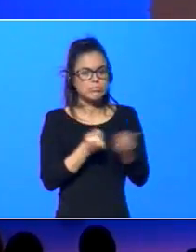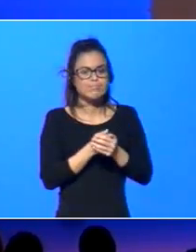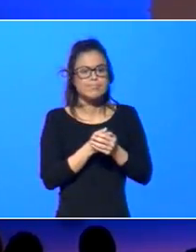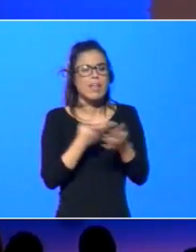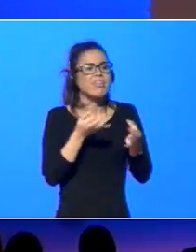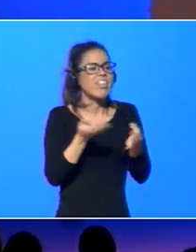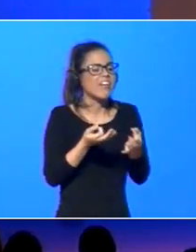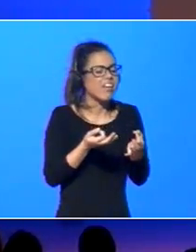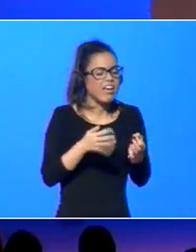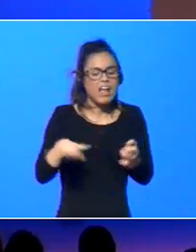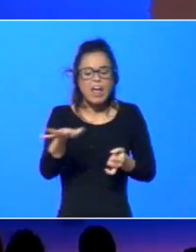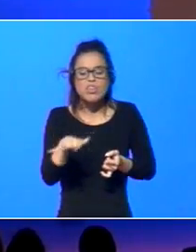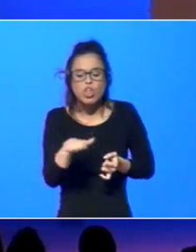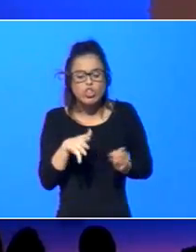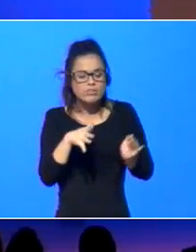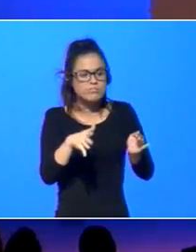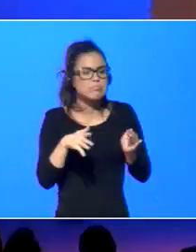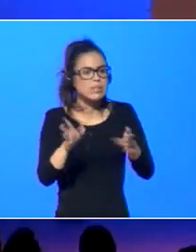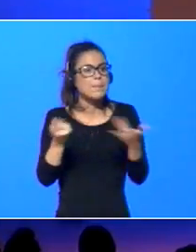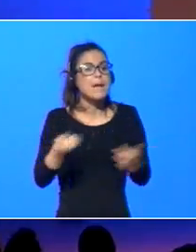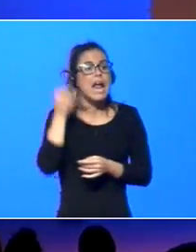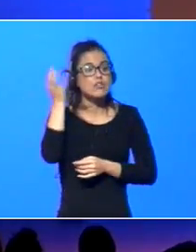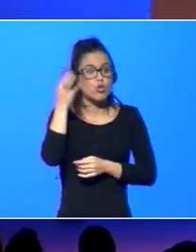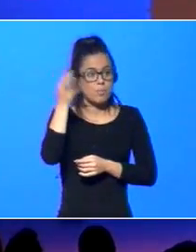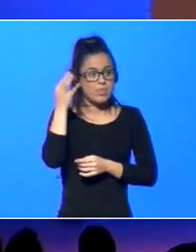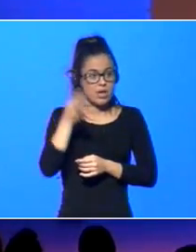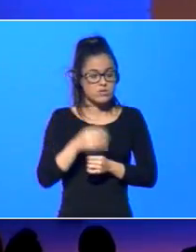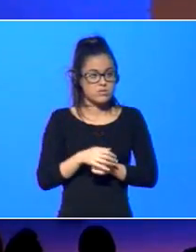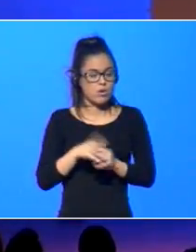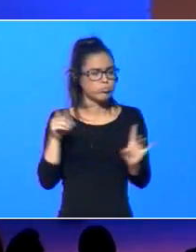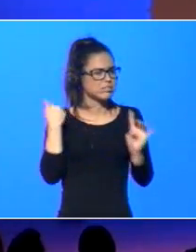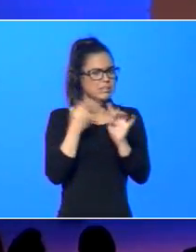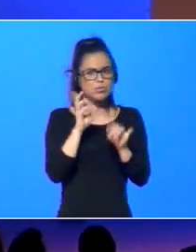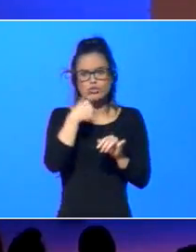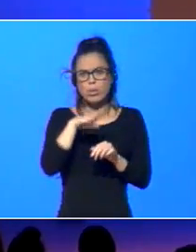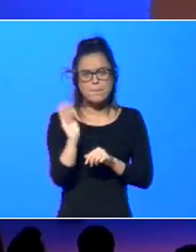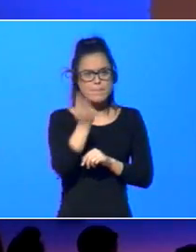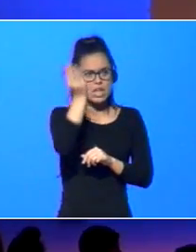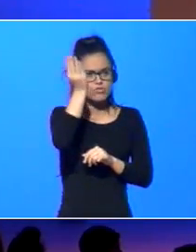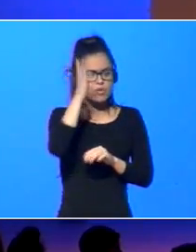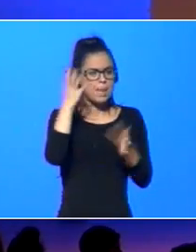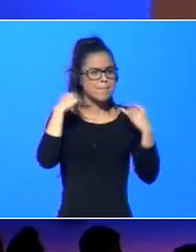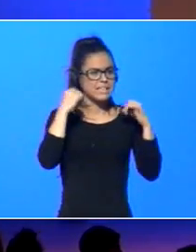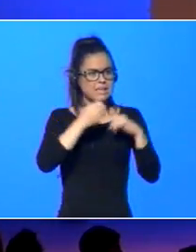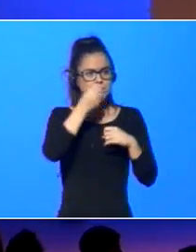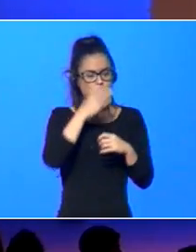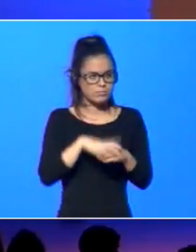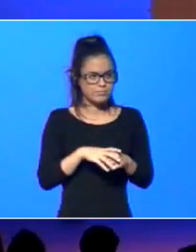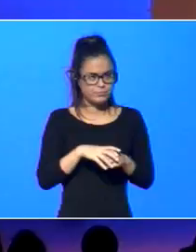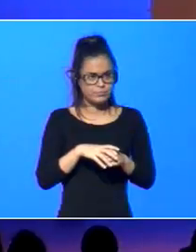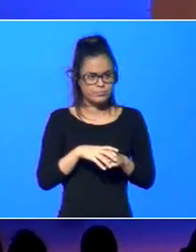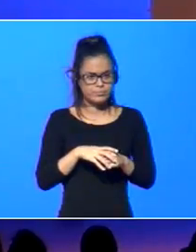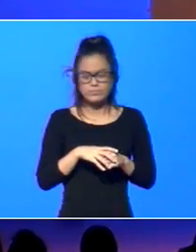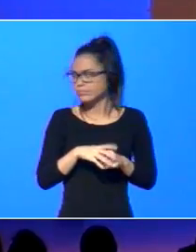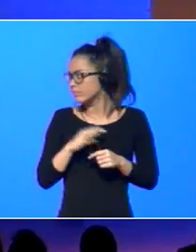dar, teniendo en cuenta la convención y todo esto, para mejorar esas prácticas buenas? ¿De acuerdo? ¿Cómo salgo yo aquí,